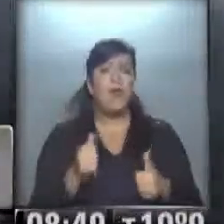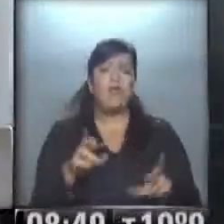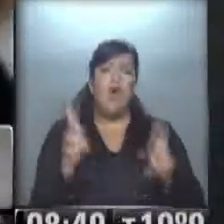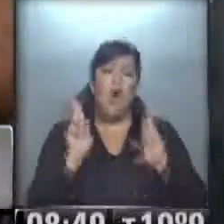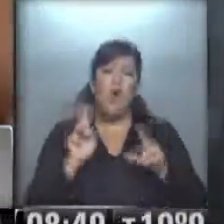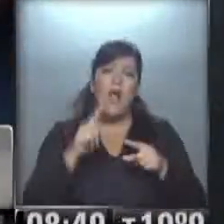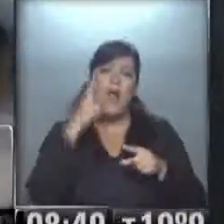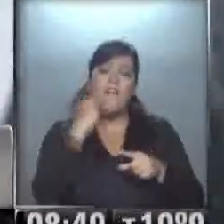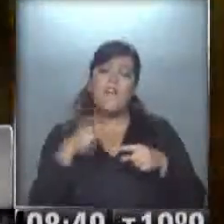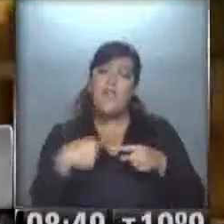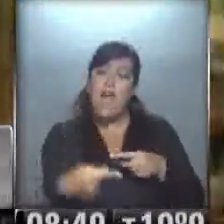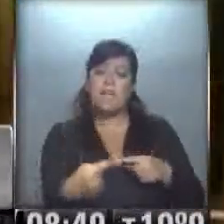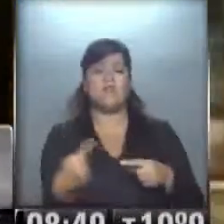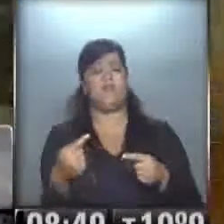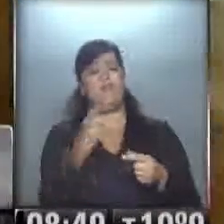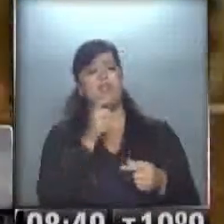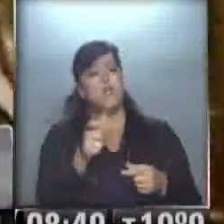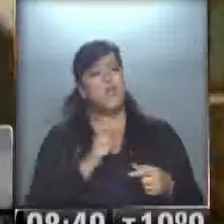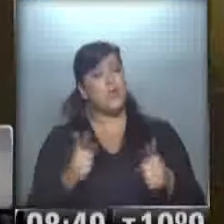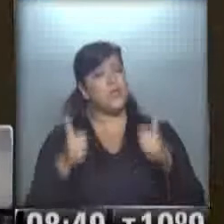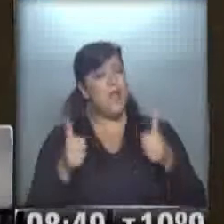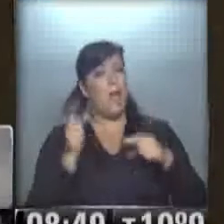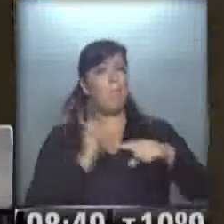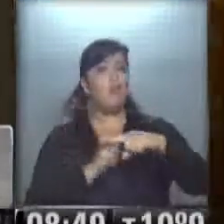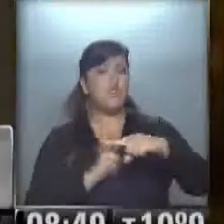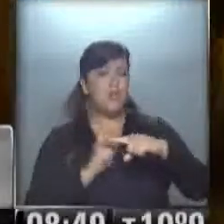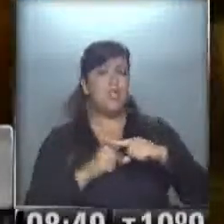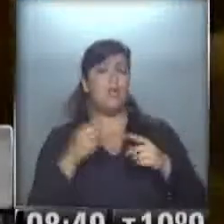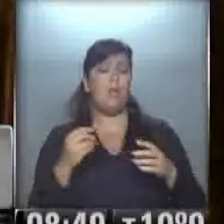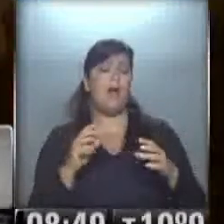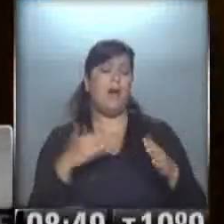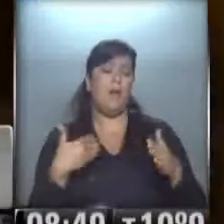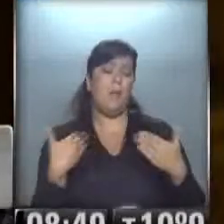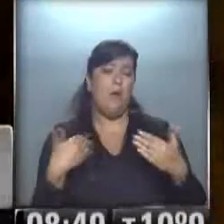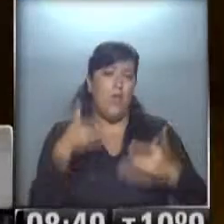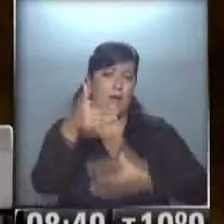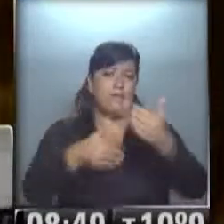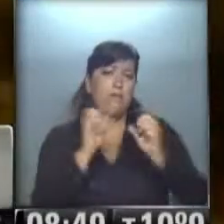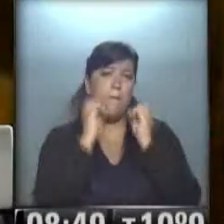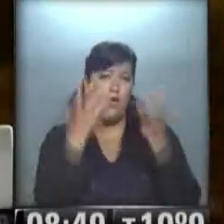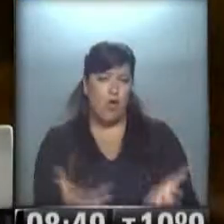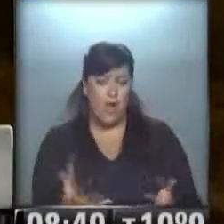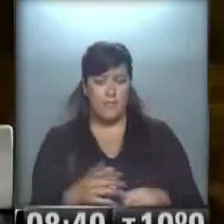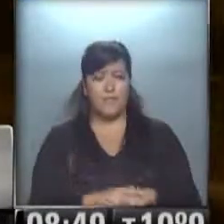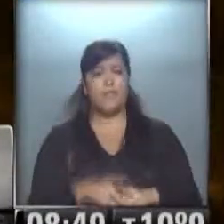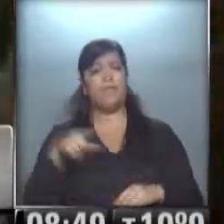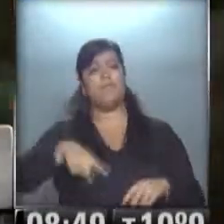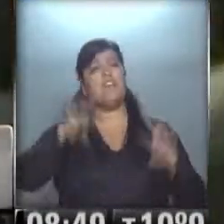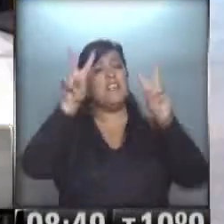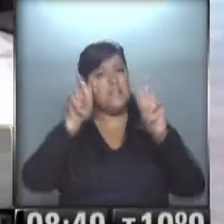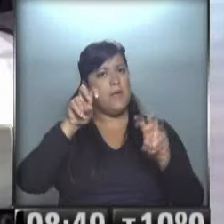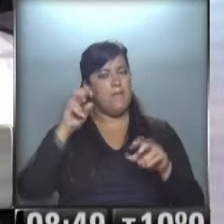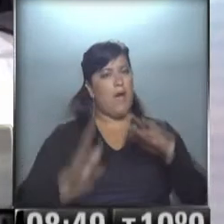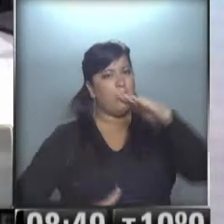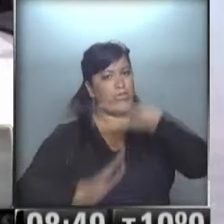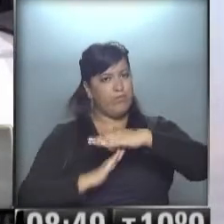una respuesta favorable para seguir creciendo en este querido país. Y este tema seguramente va a ser uno de los temas centrales